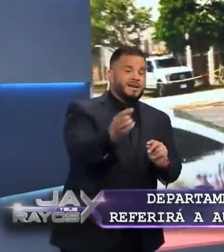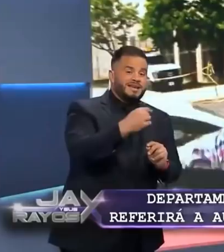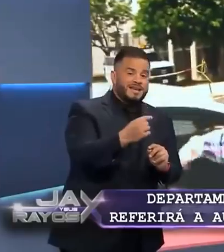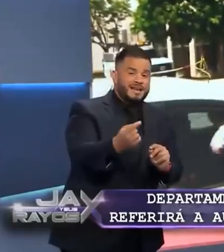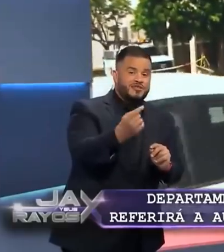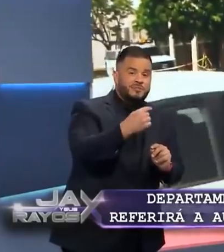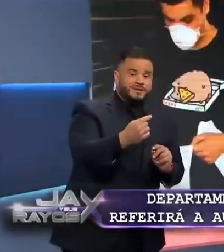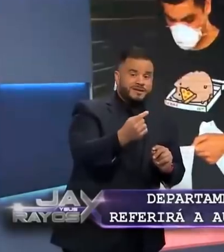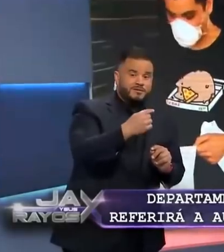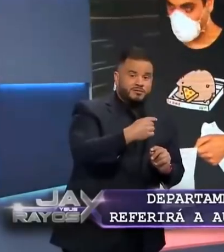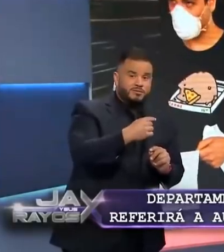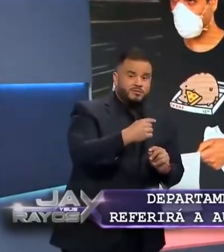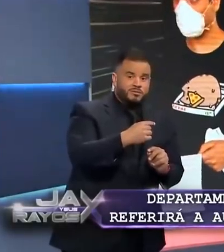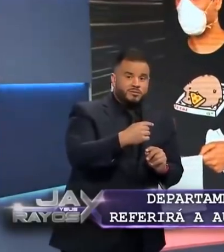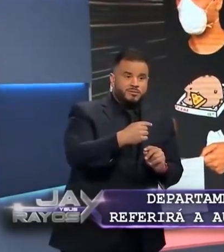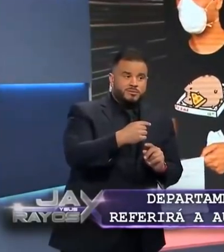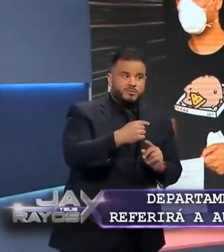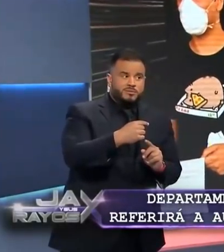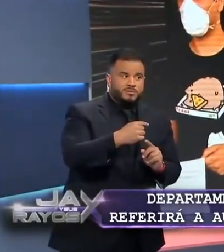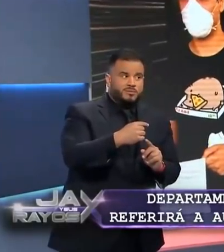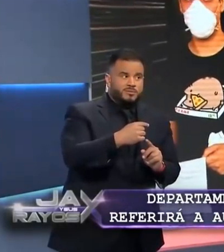no tiene planilla del año pasado.